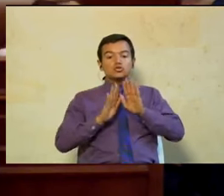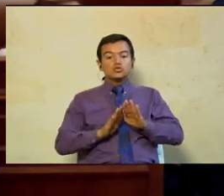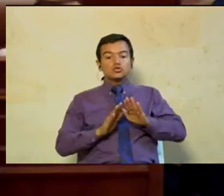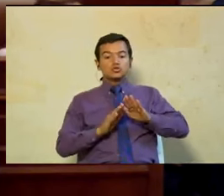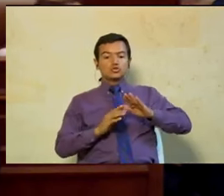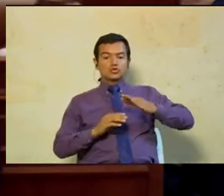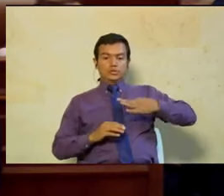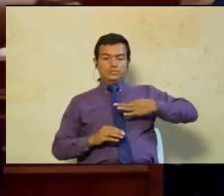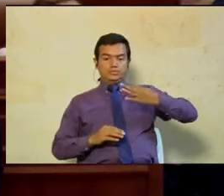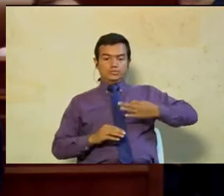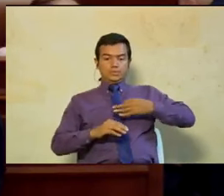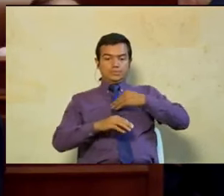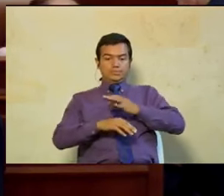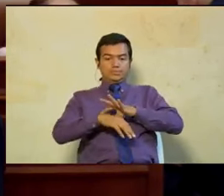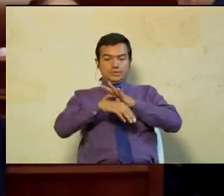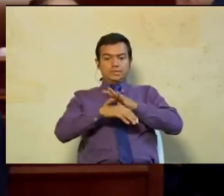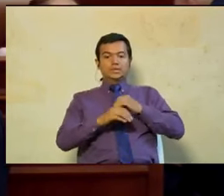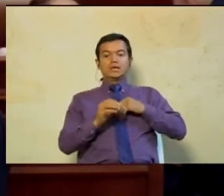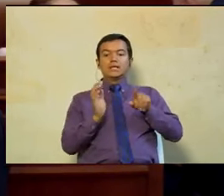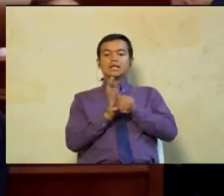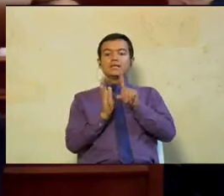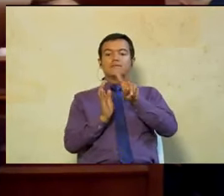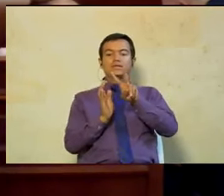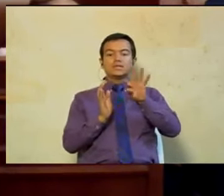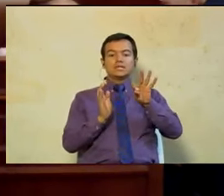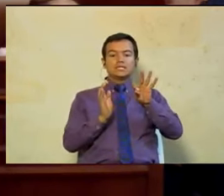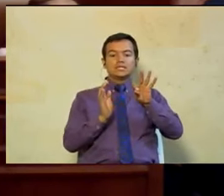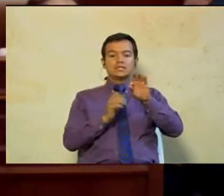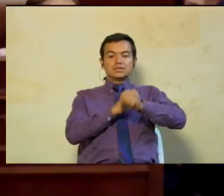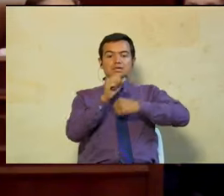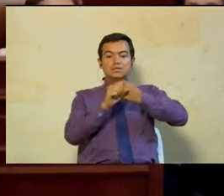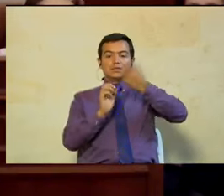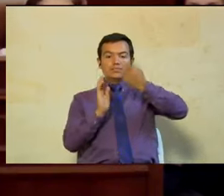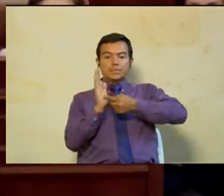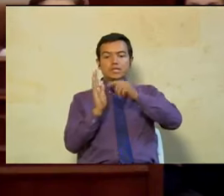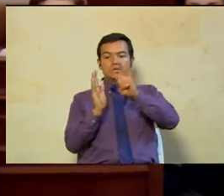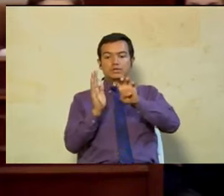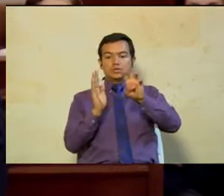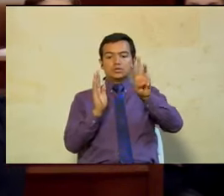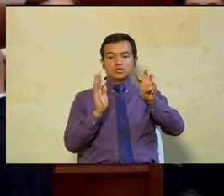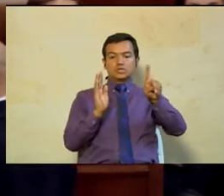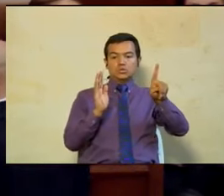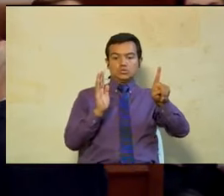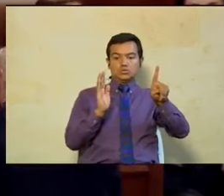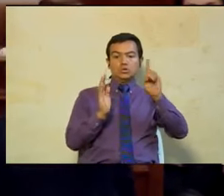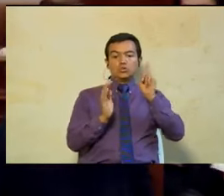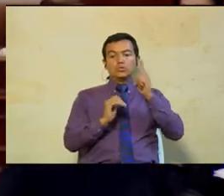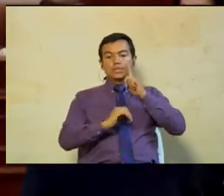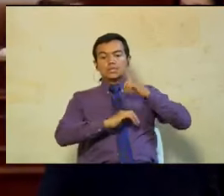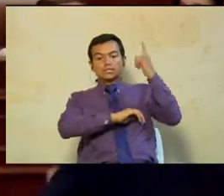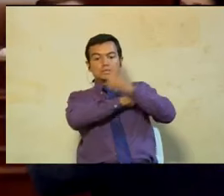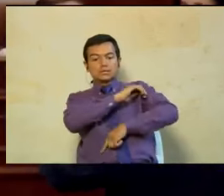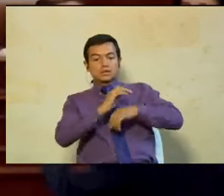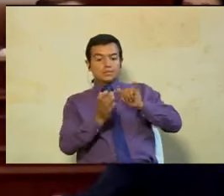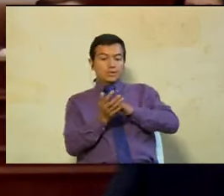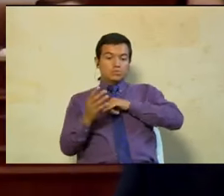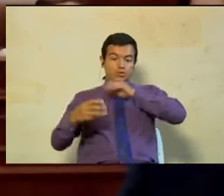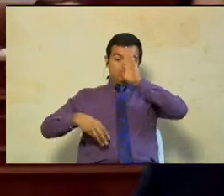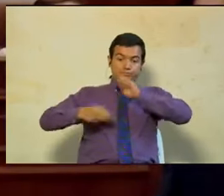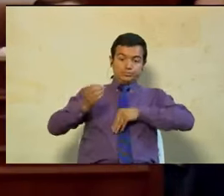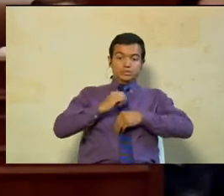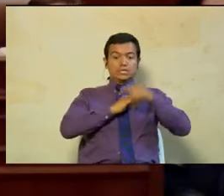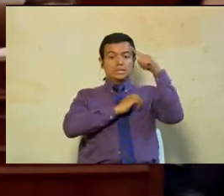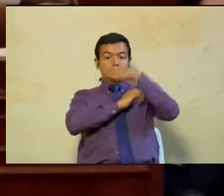23 de 1981 con relación a la imposición de las sanes por incumplimiento de esta ley se